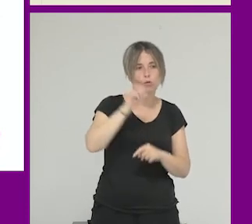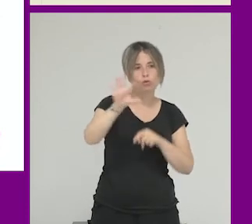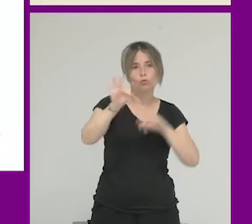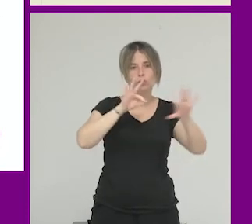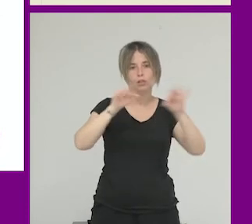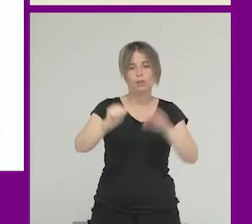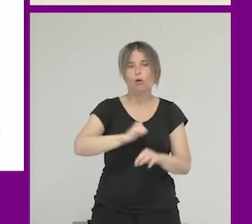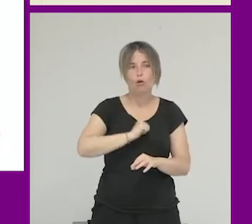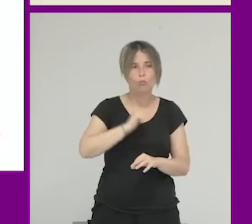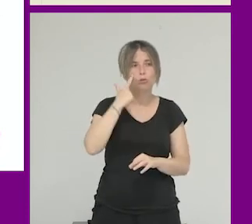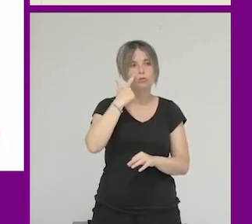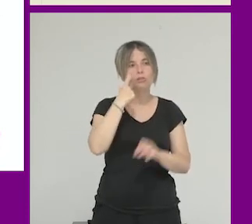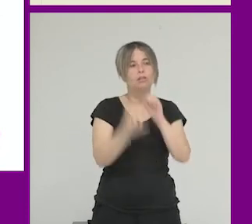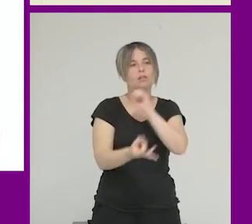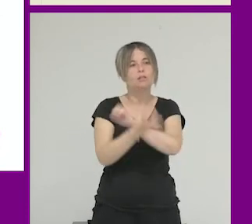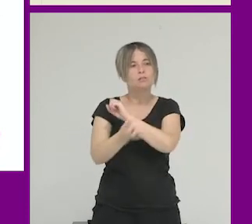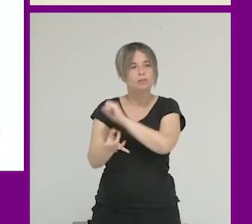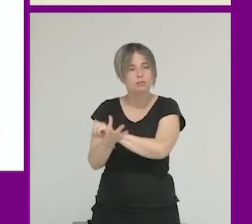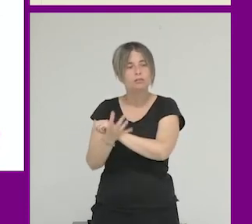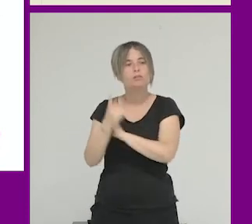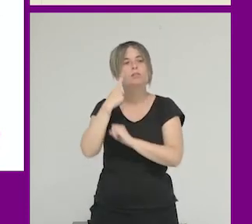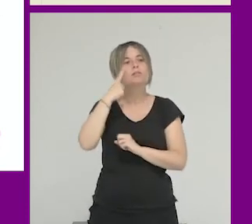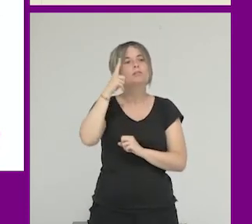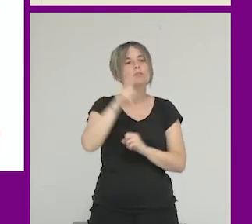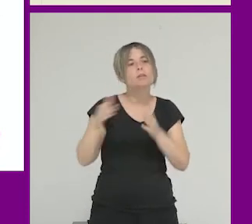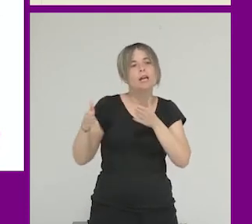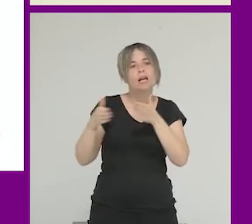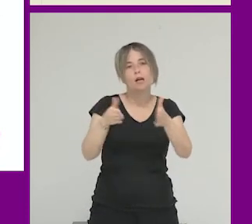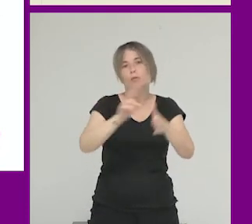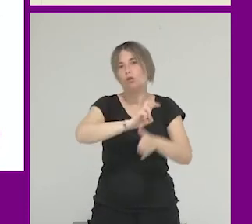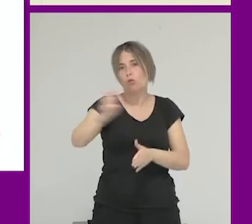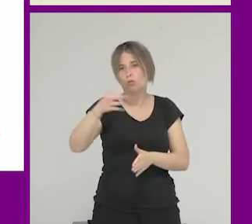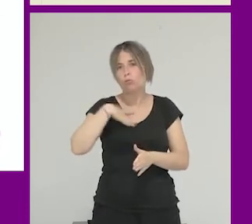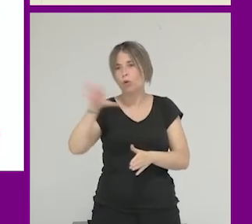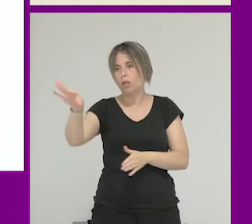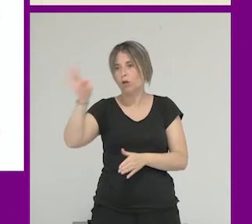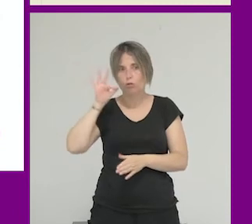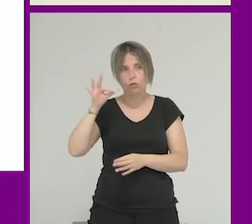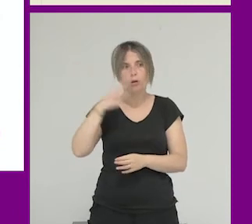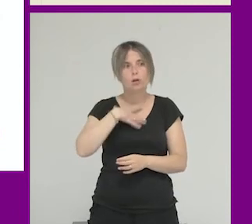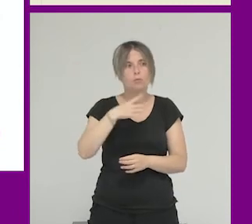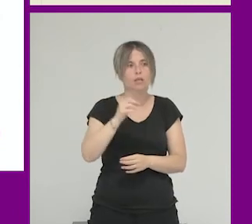sortzea eta beste bide batzuk aukeratzea askotan